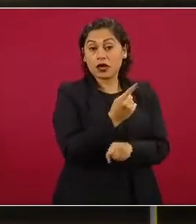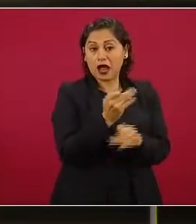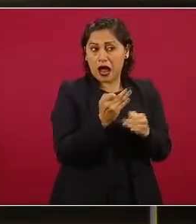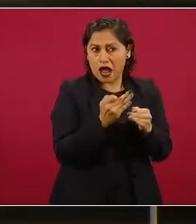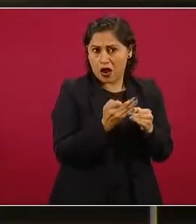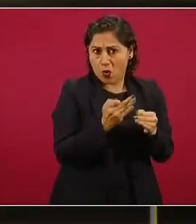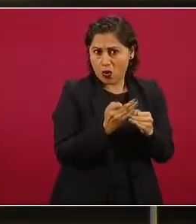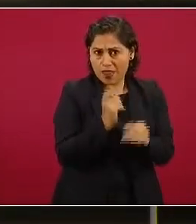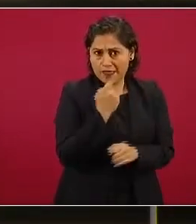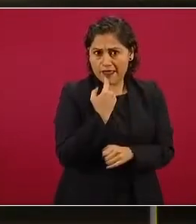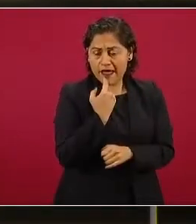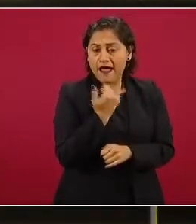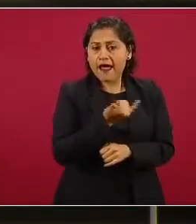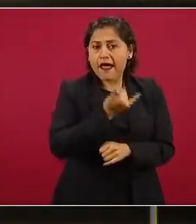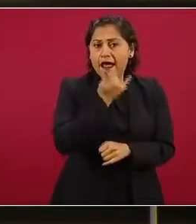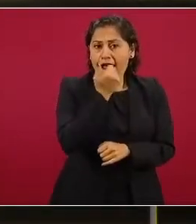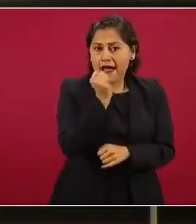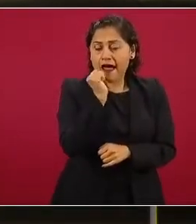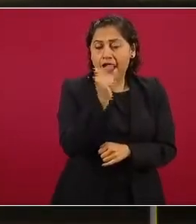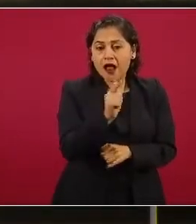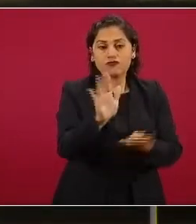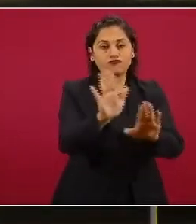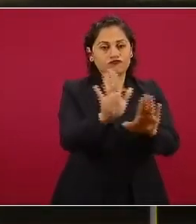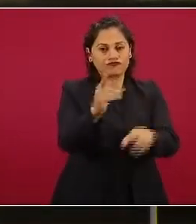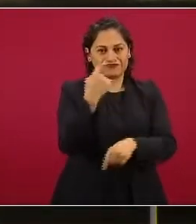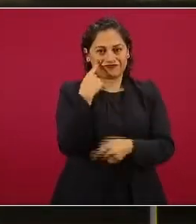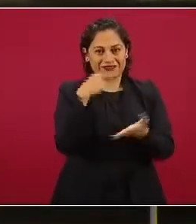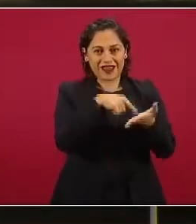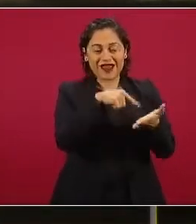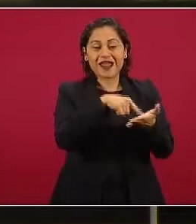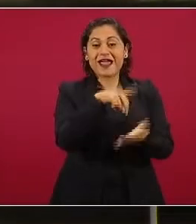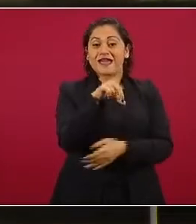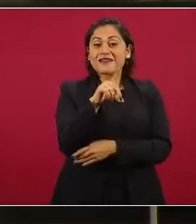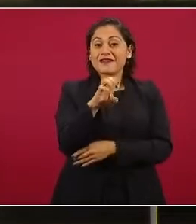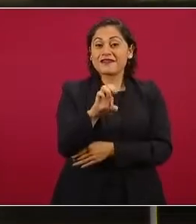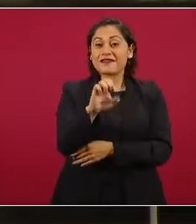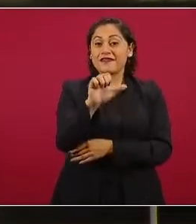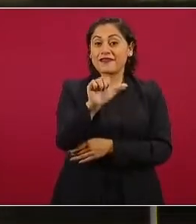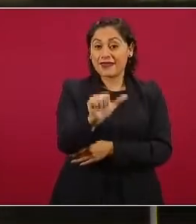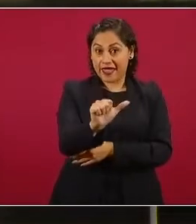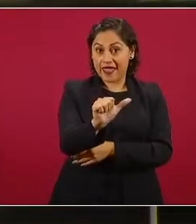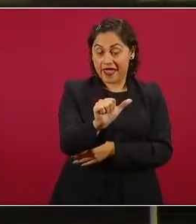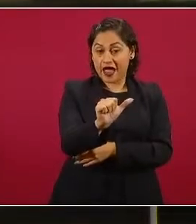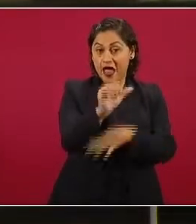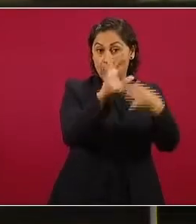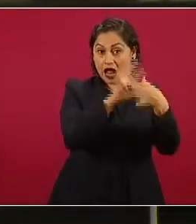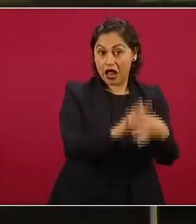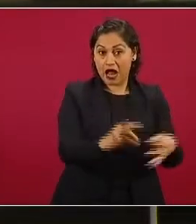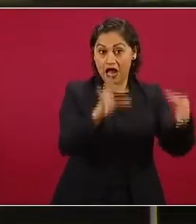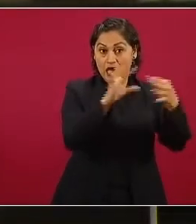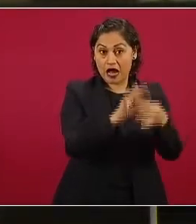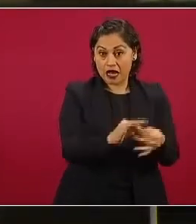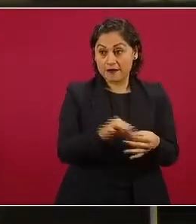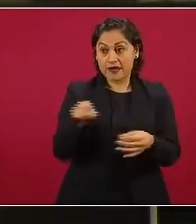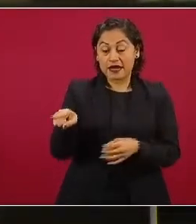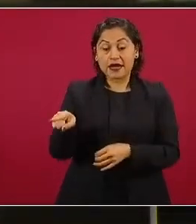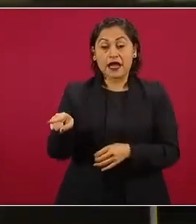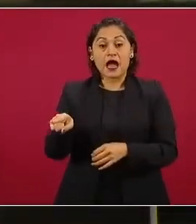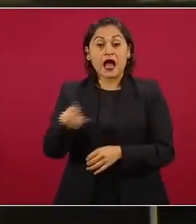Incluso la DEA informó que estaban esperando a que el general saliera del país para poder ser